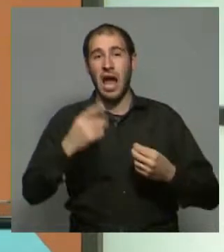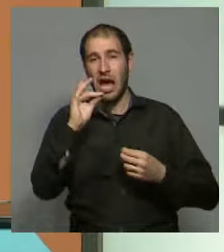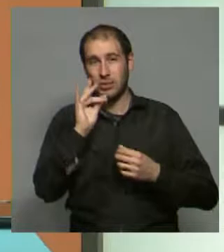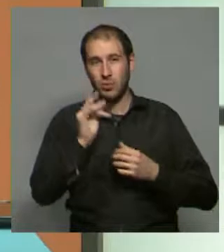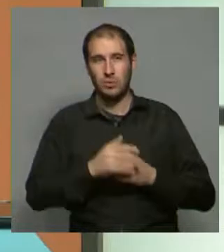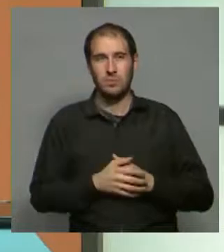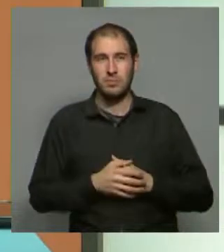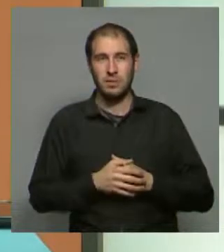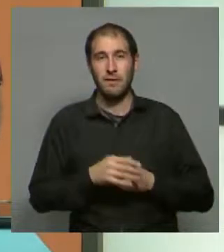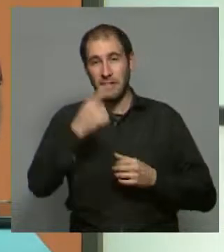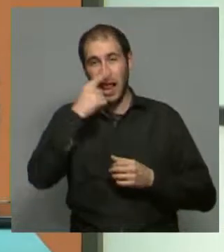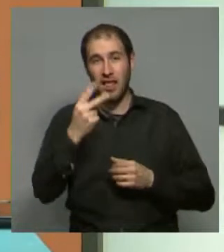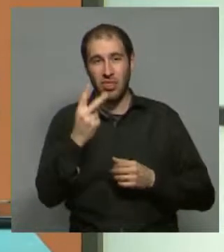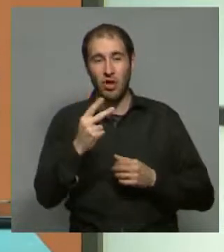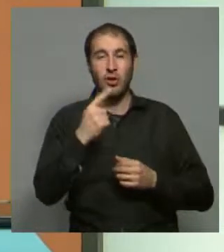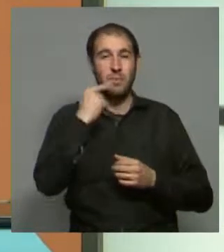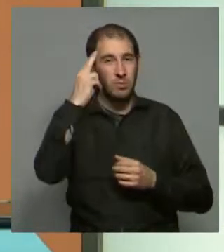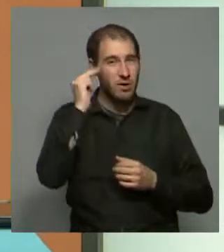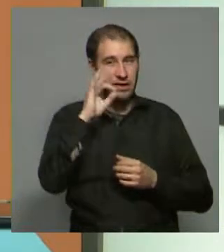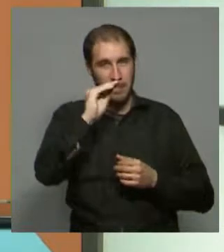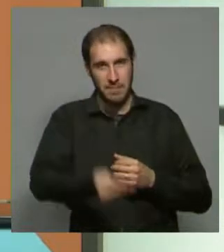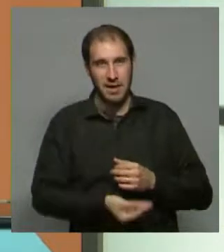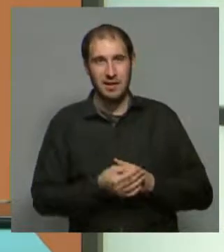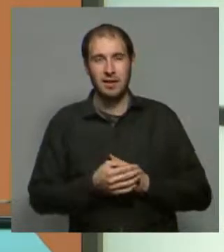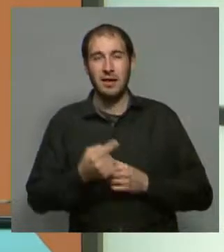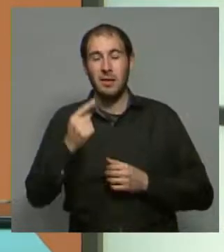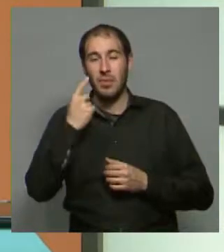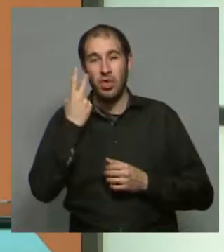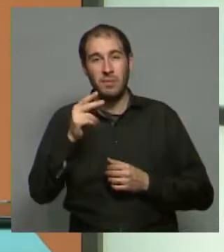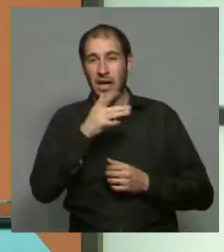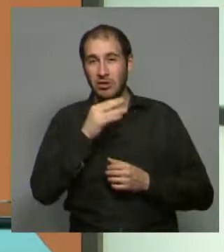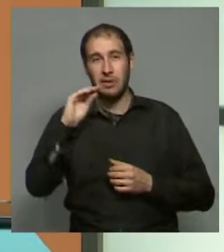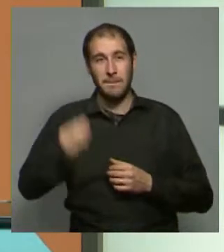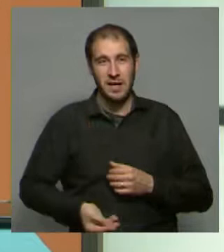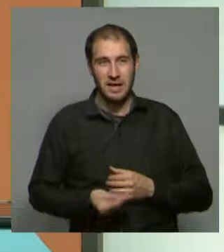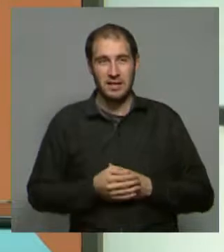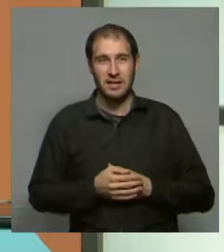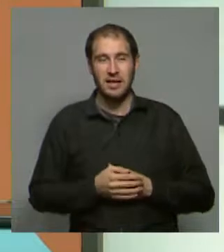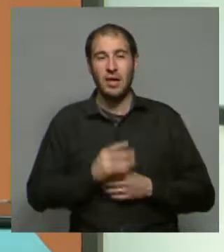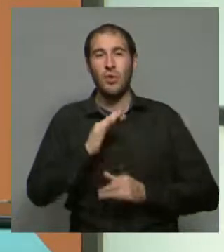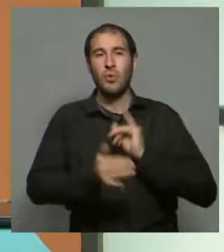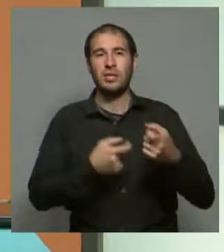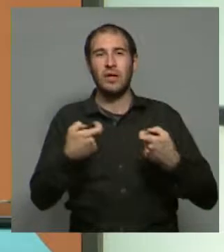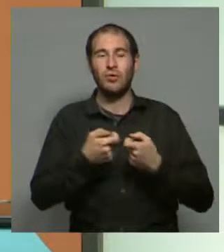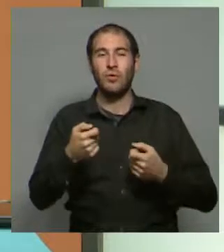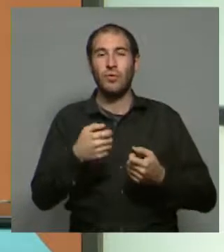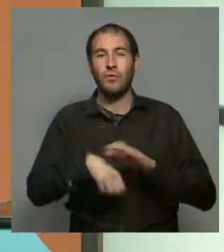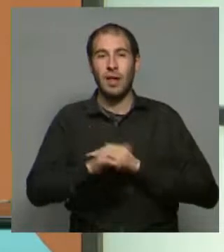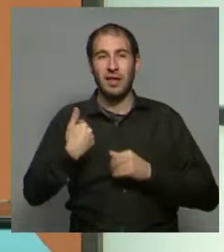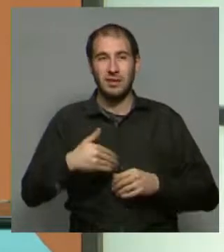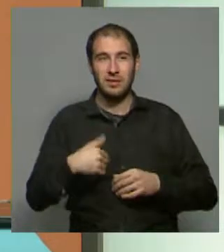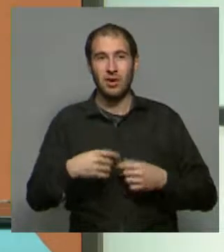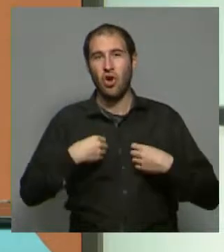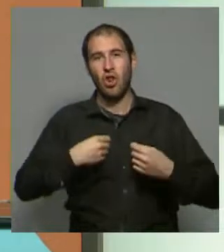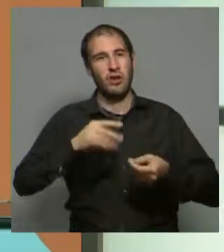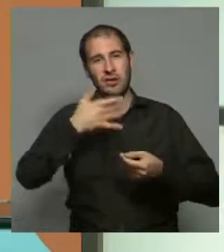¿Sí? Dos finales. Mundial 90, se perdió. Mundial 2014, se perdió. ¿Qué dijeron desde la Asociación del Fútbol Argentino? Cambiamos